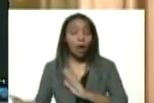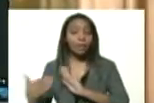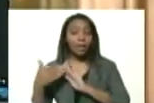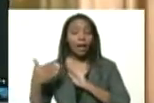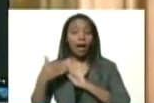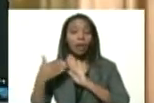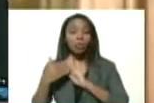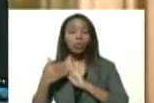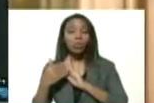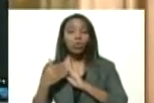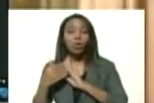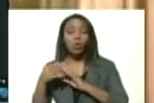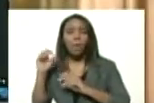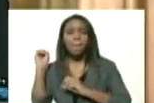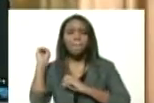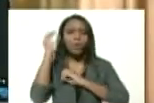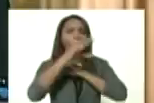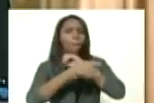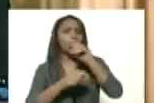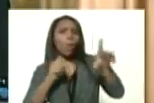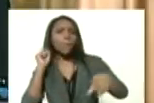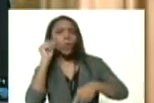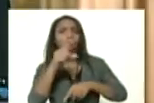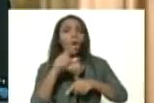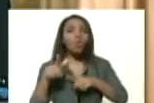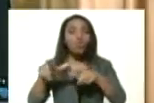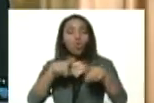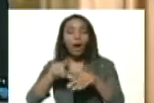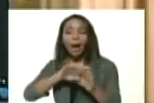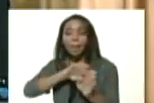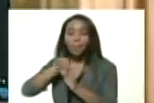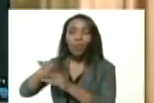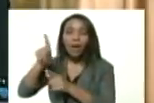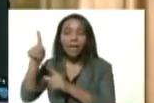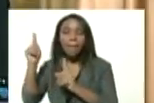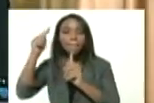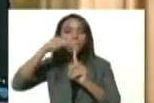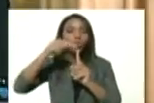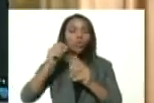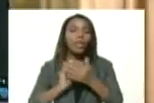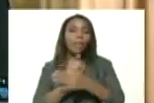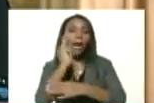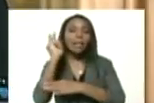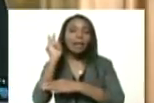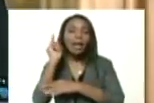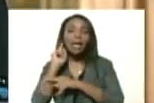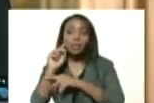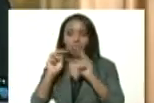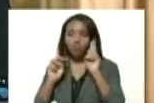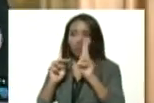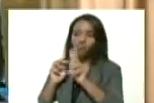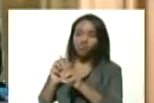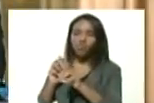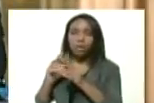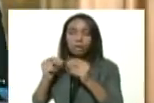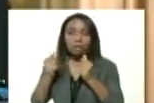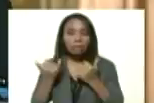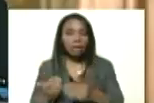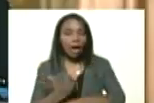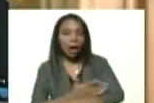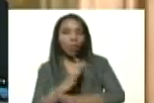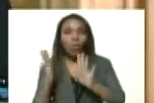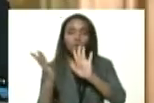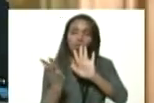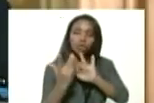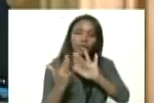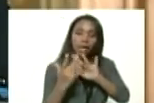con bombas un lugar apartado allá en punta de mata y pudimos inmediatamente reconectar